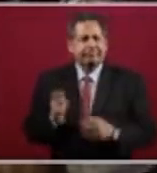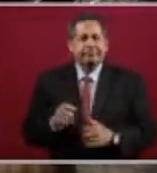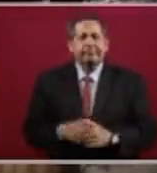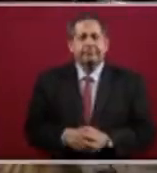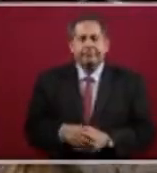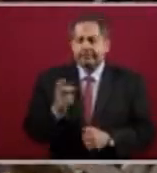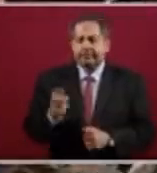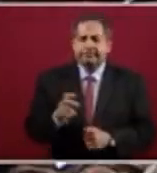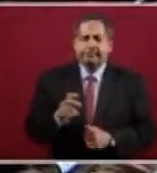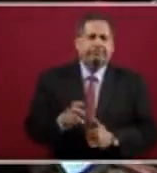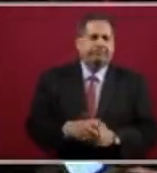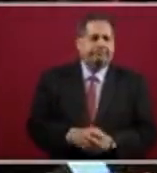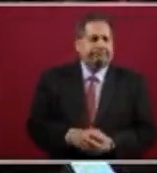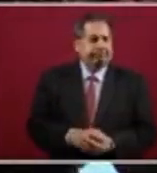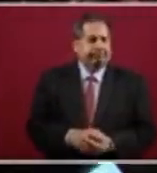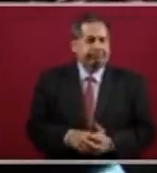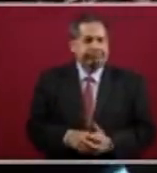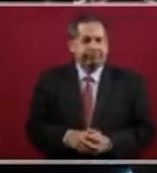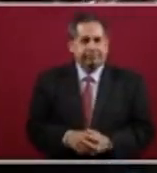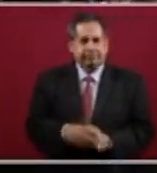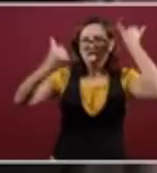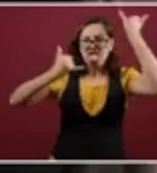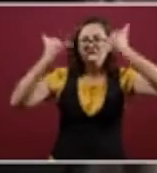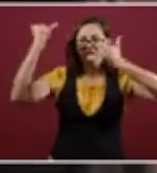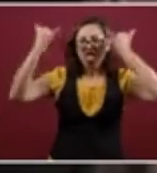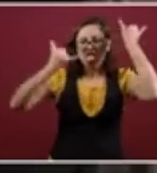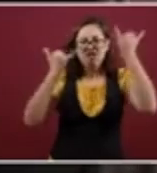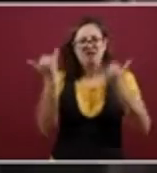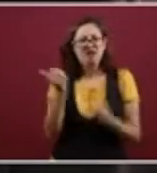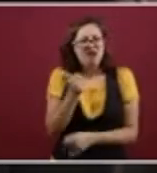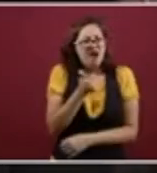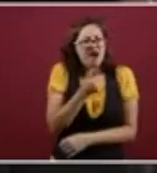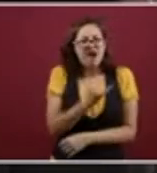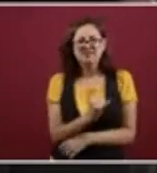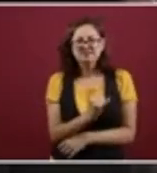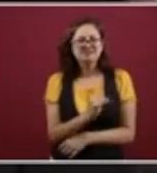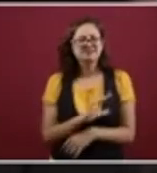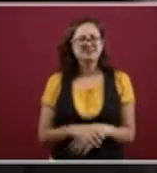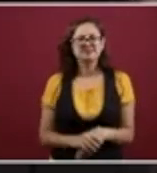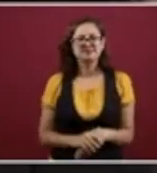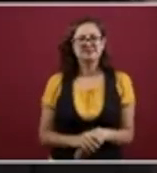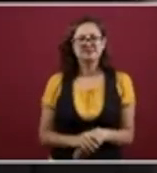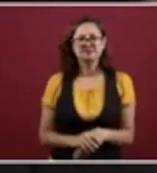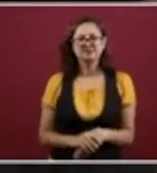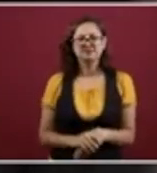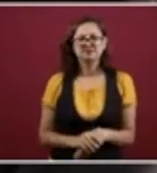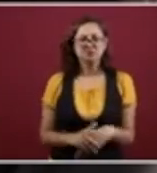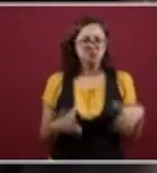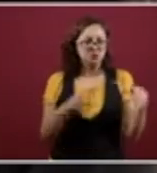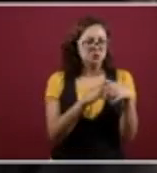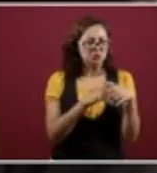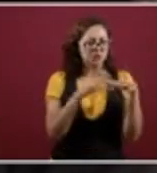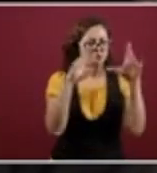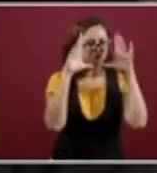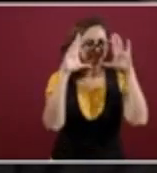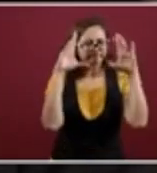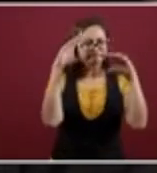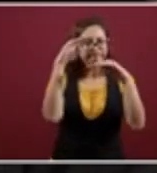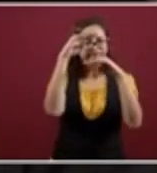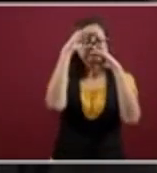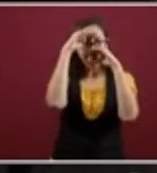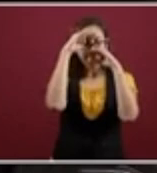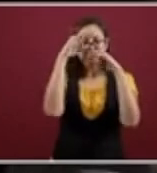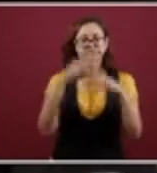los deportistas. Asimismo, el presidente López Obrador aprovechó para aclarar sobre los supuestos gastos onerosos de Presidencia de la